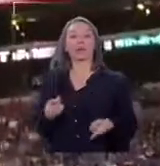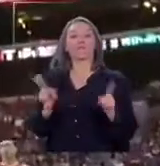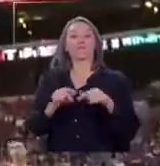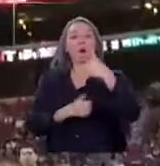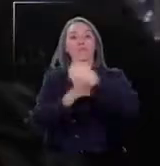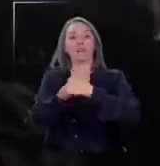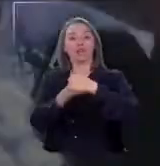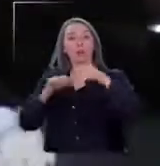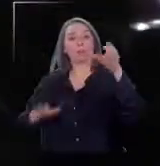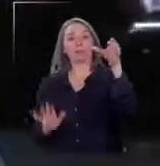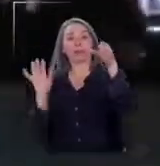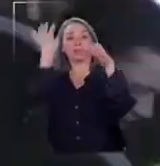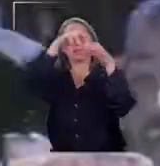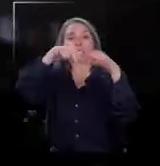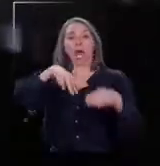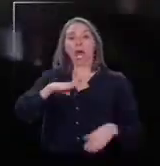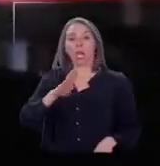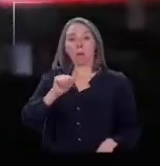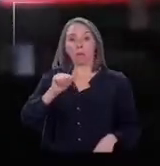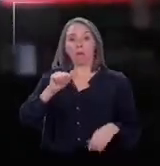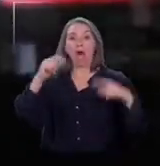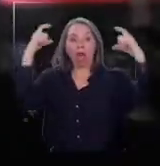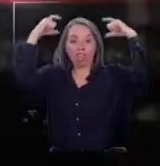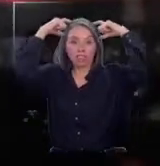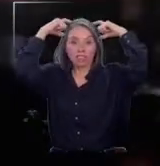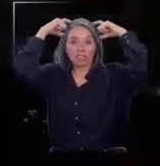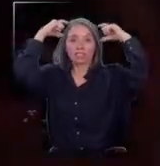también hace noticia fuera de los